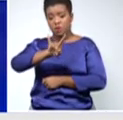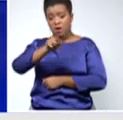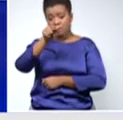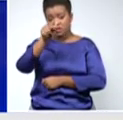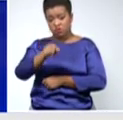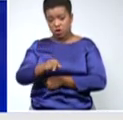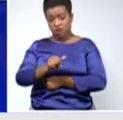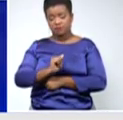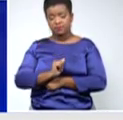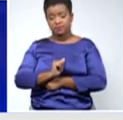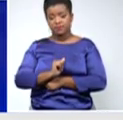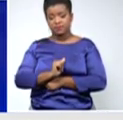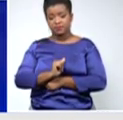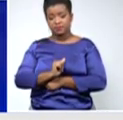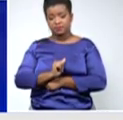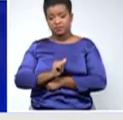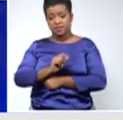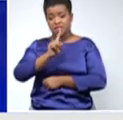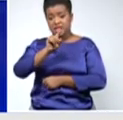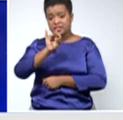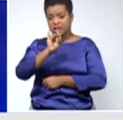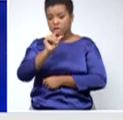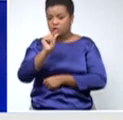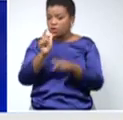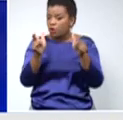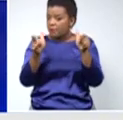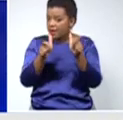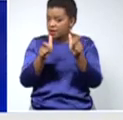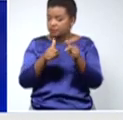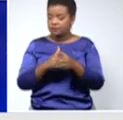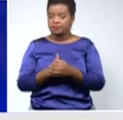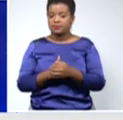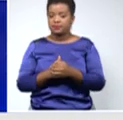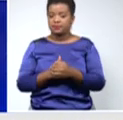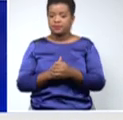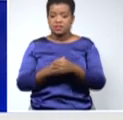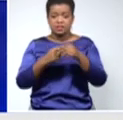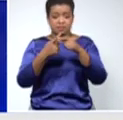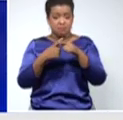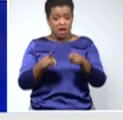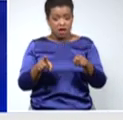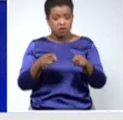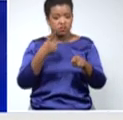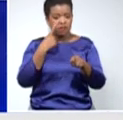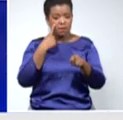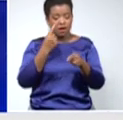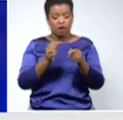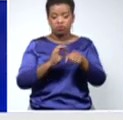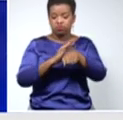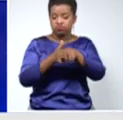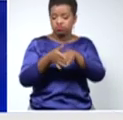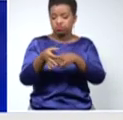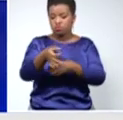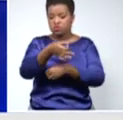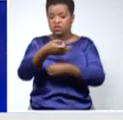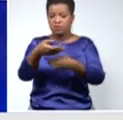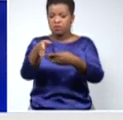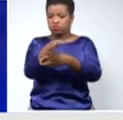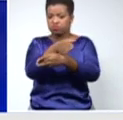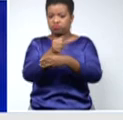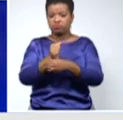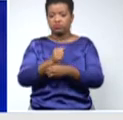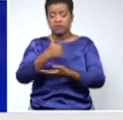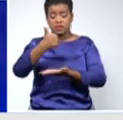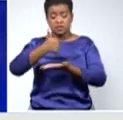autóctonos, 17 menos que el día anterior, todavía con dispersión en los municipios, Santiago